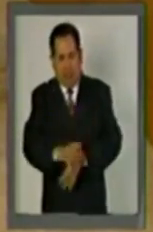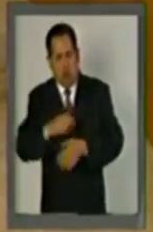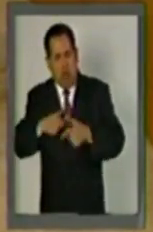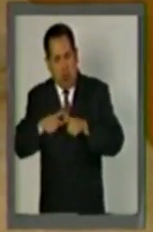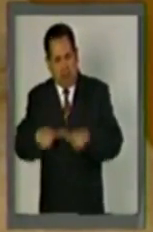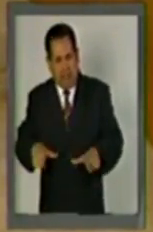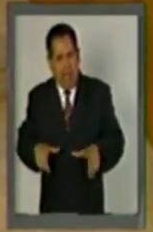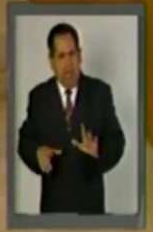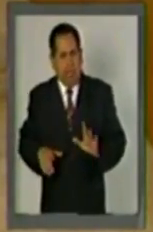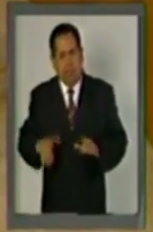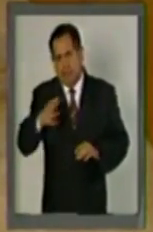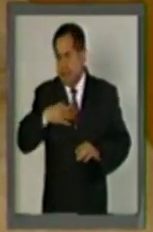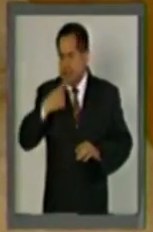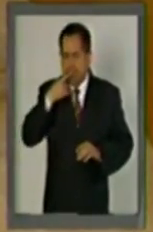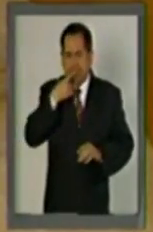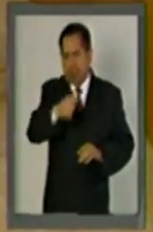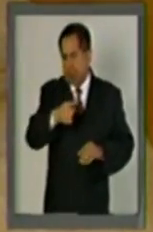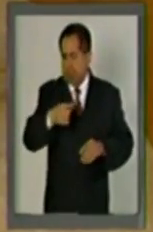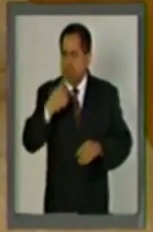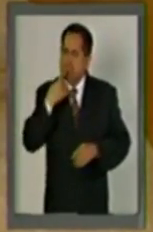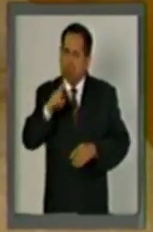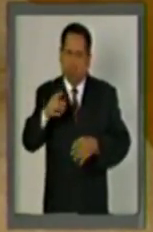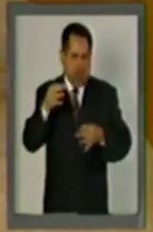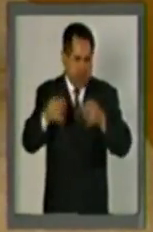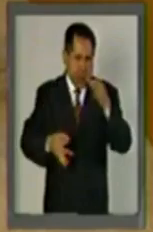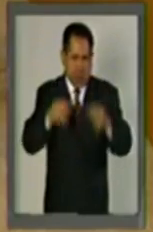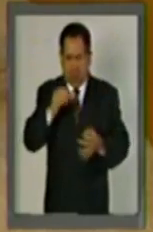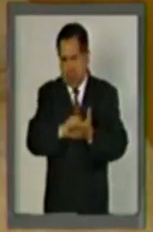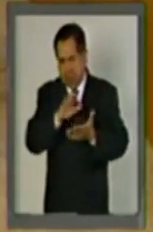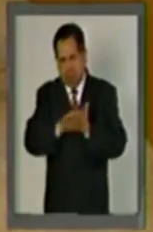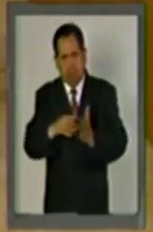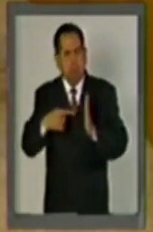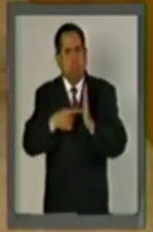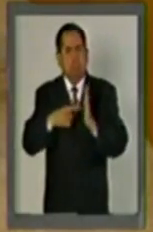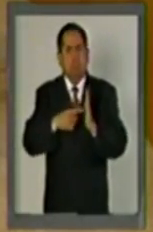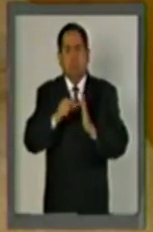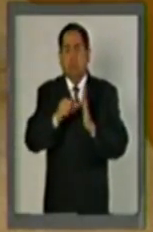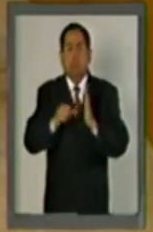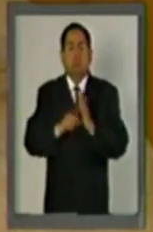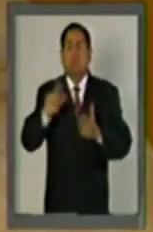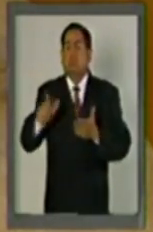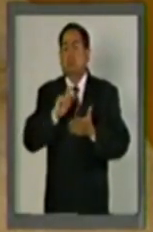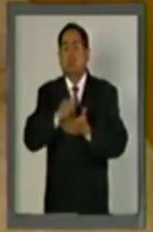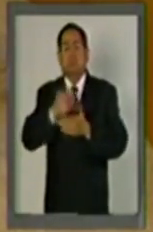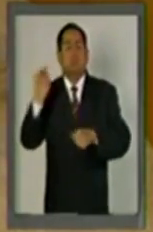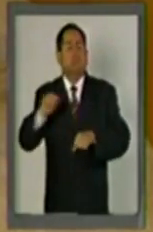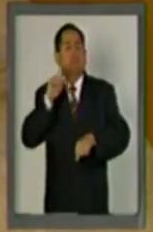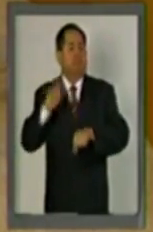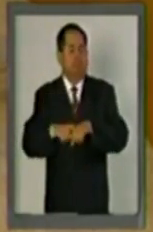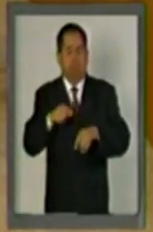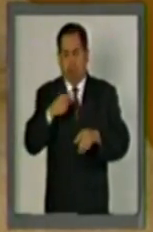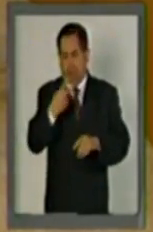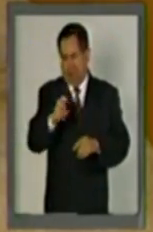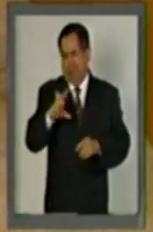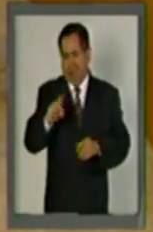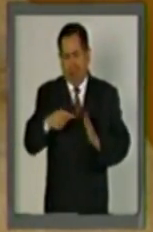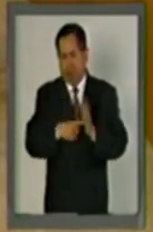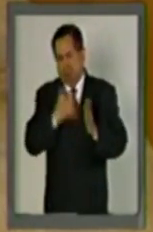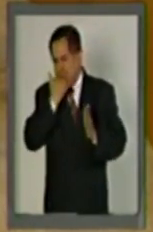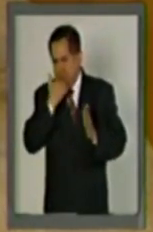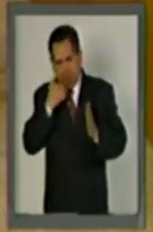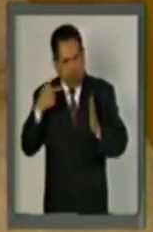batalla legal sobre este artículo de la Ley Federal de Telecomunicaciones, el 230,